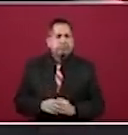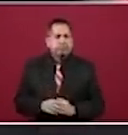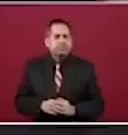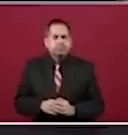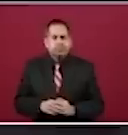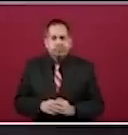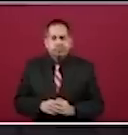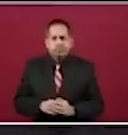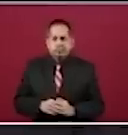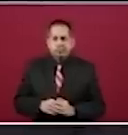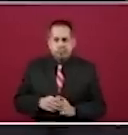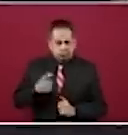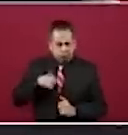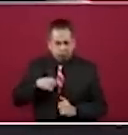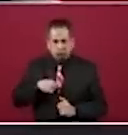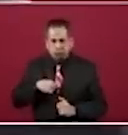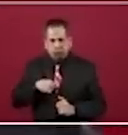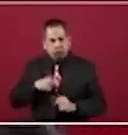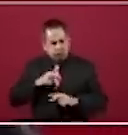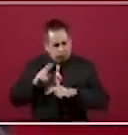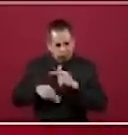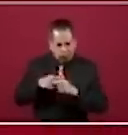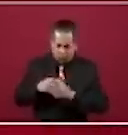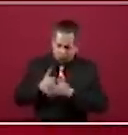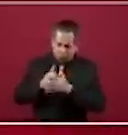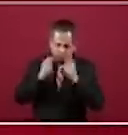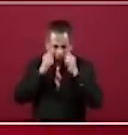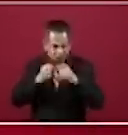nos quitábamos hasta la camisa por ayudar